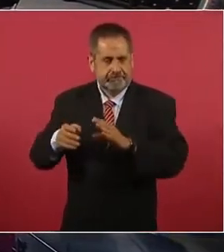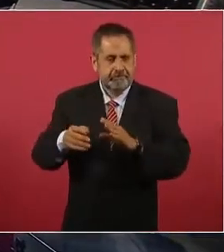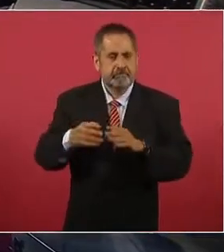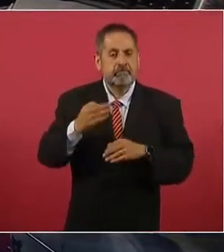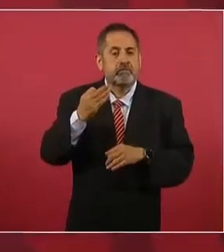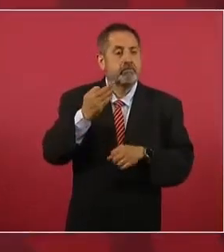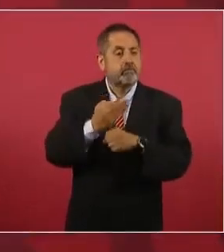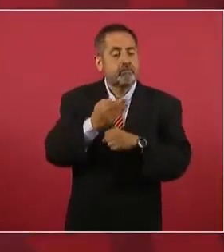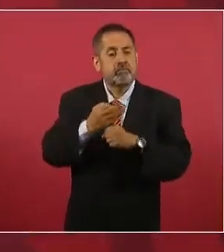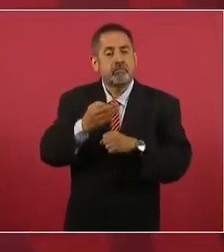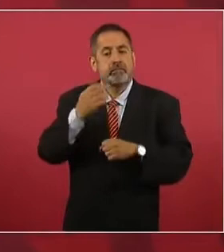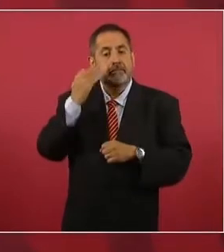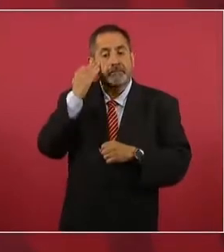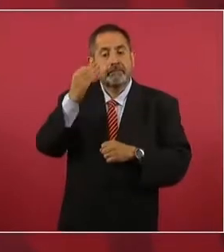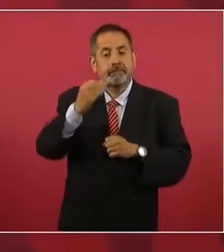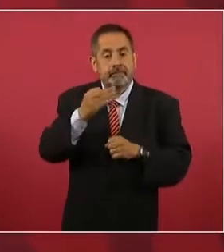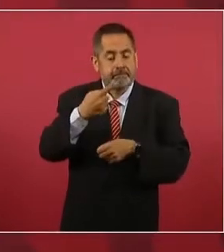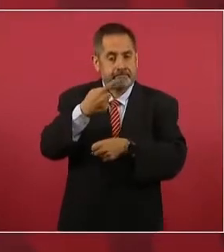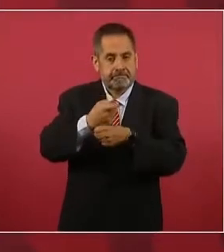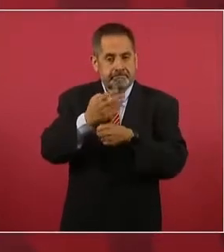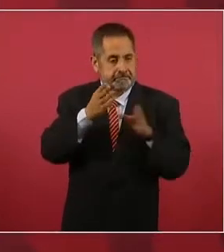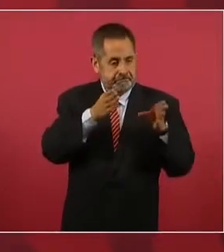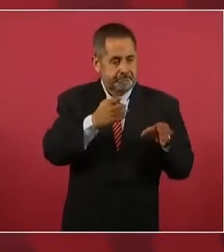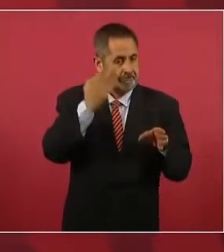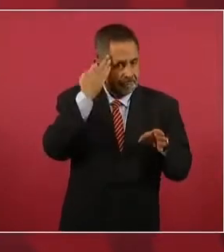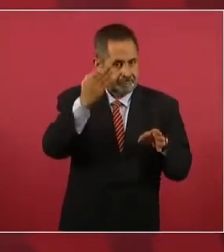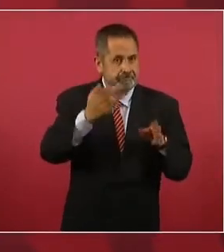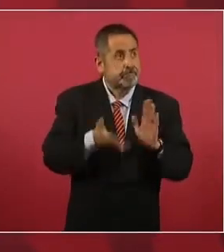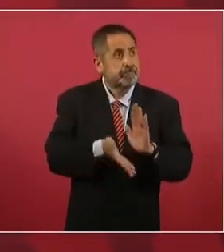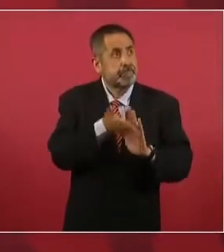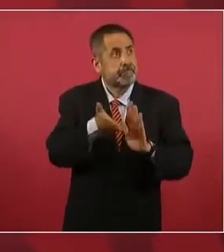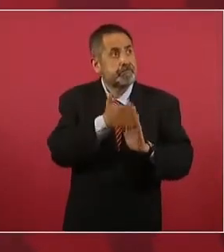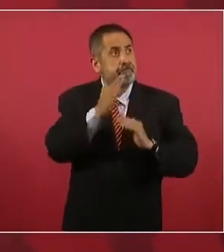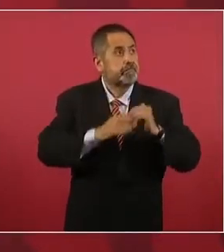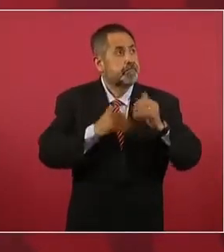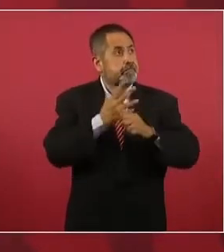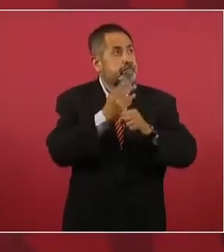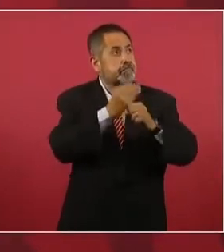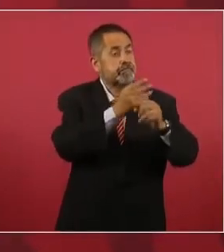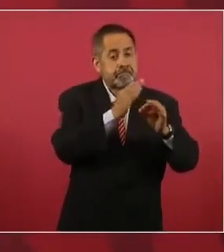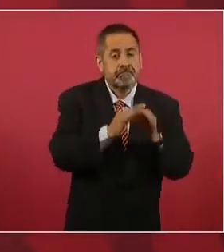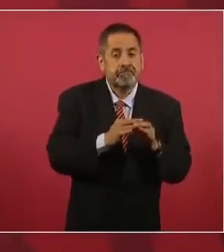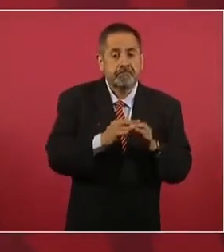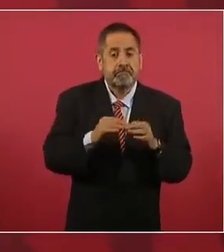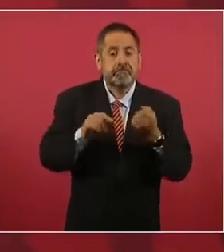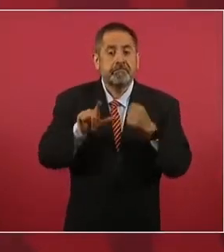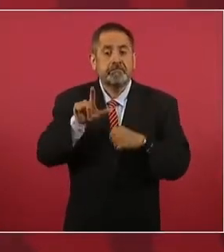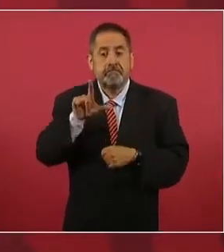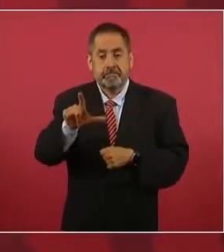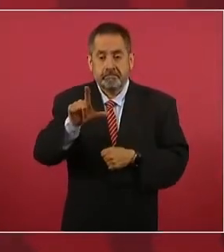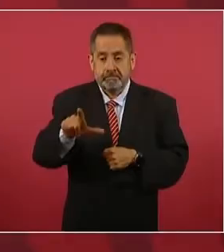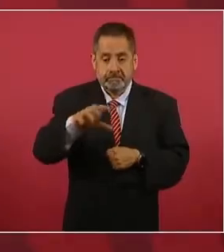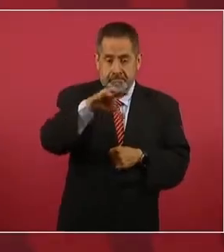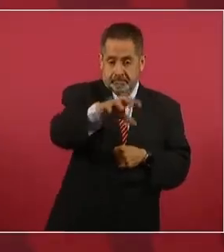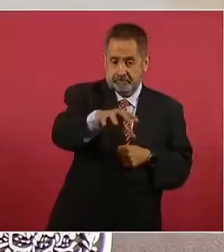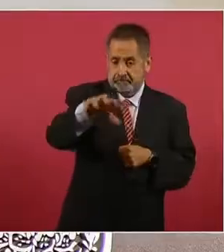etapa constructiva, la primera etapa constructiva, es que las 17 plantas de